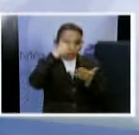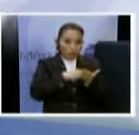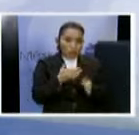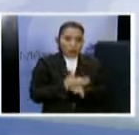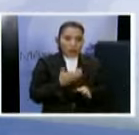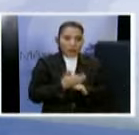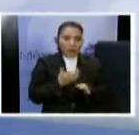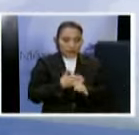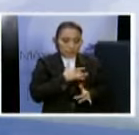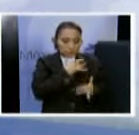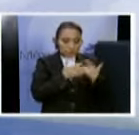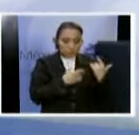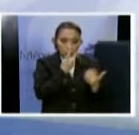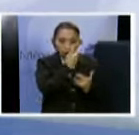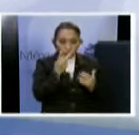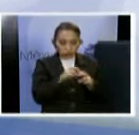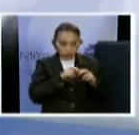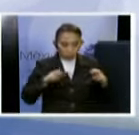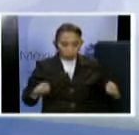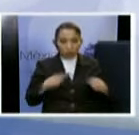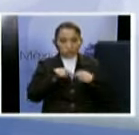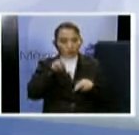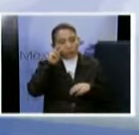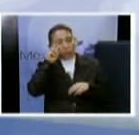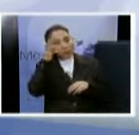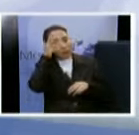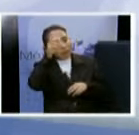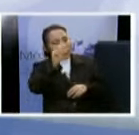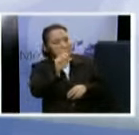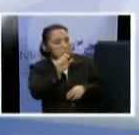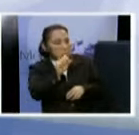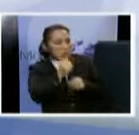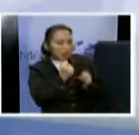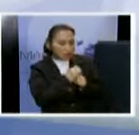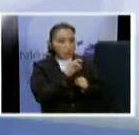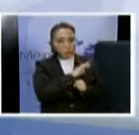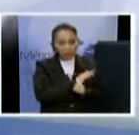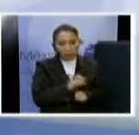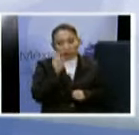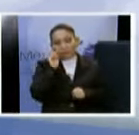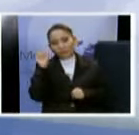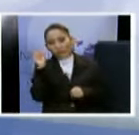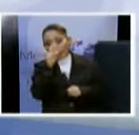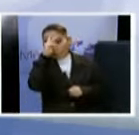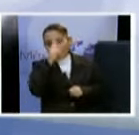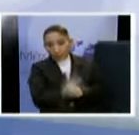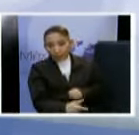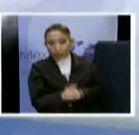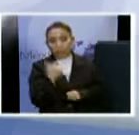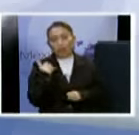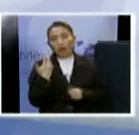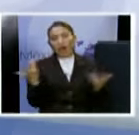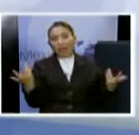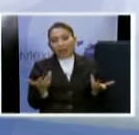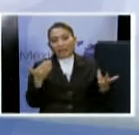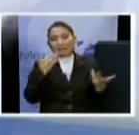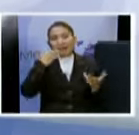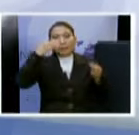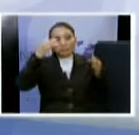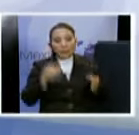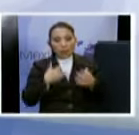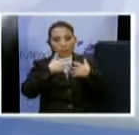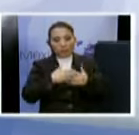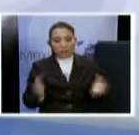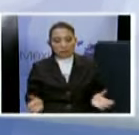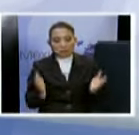este espíritu que se da en los dos paneles, yo vislumbro que en 20 años se pueda ver que México actuó como el motor